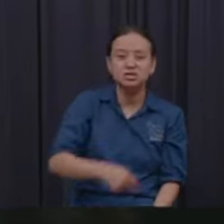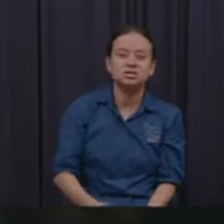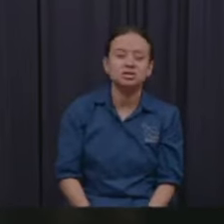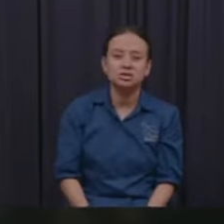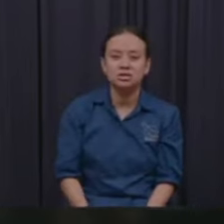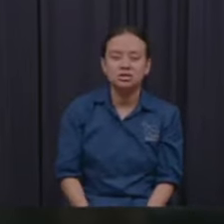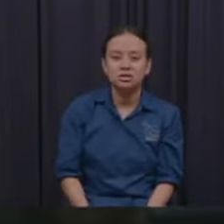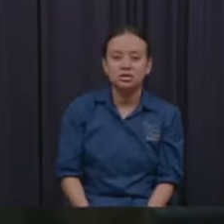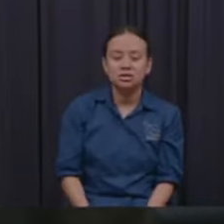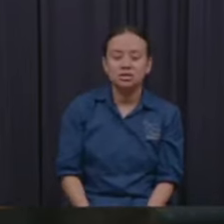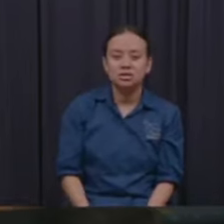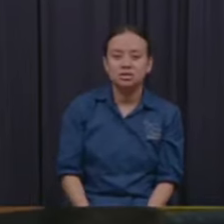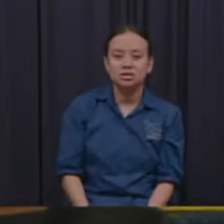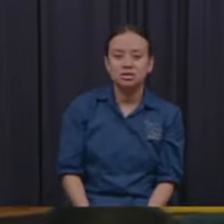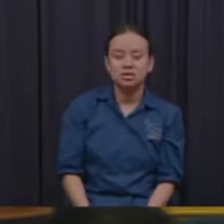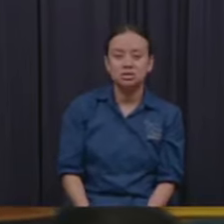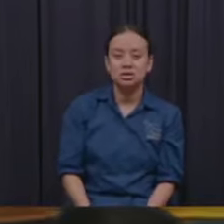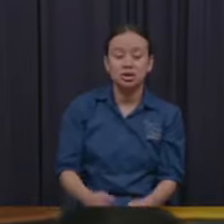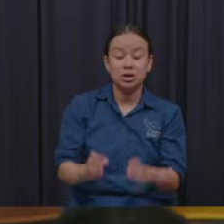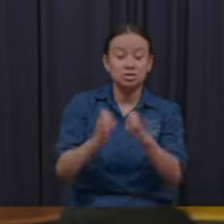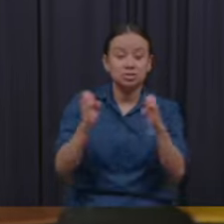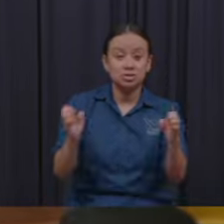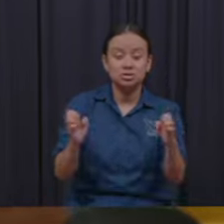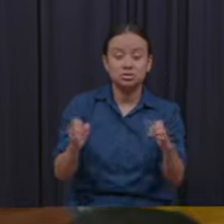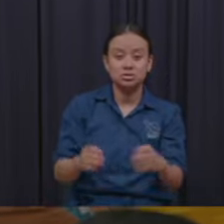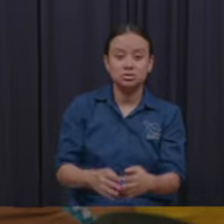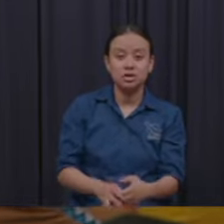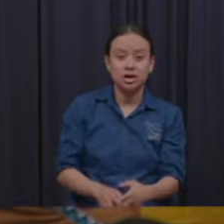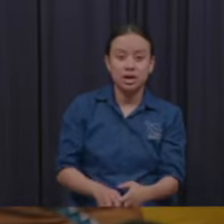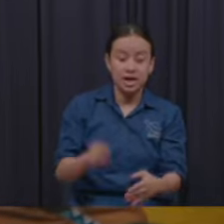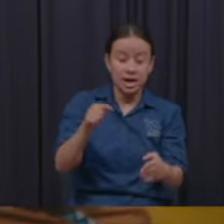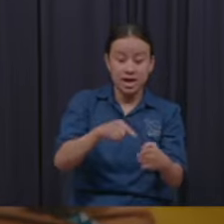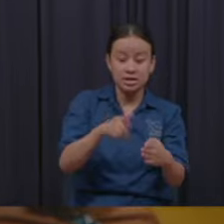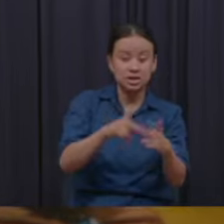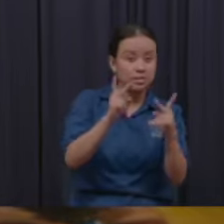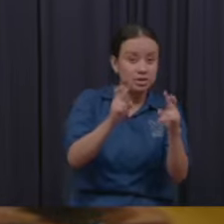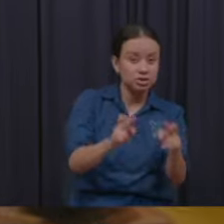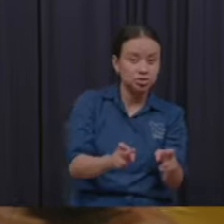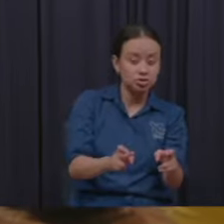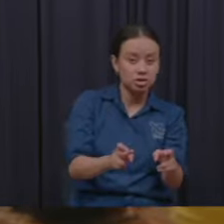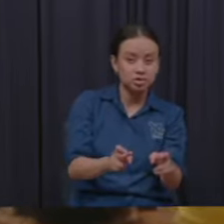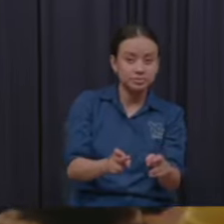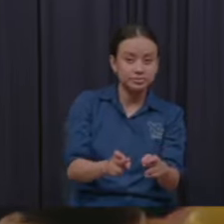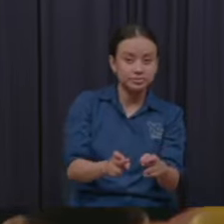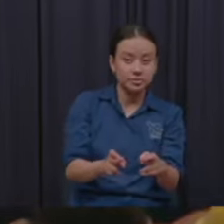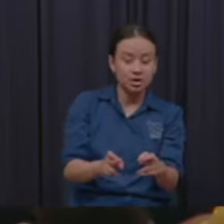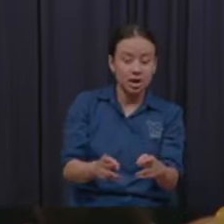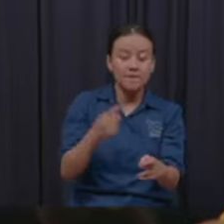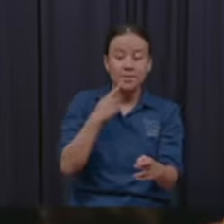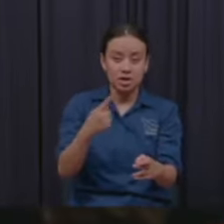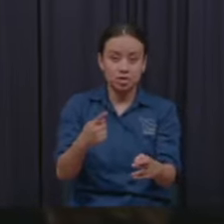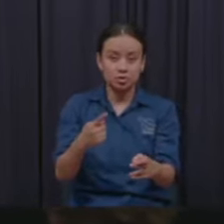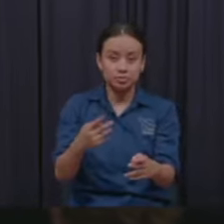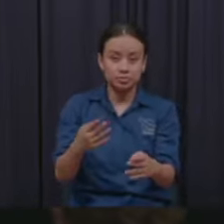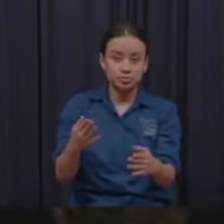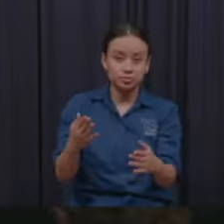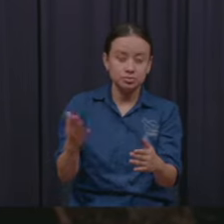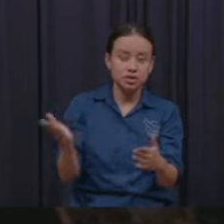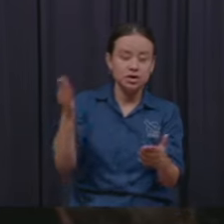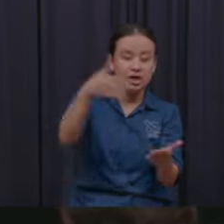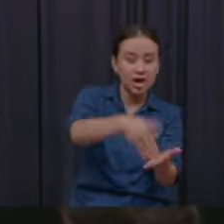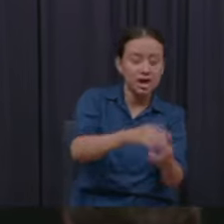estar meses así, y otra vez ocurría eso. Y entonces una hermana, una pastora, me pidió si podía ir a orar por